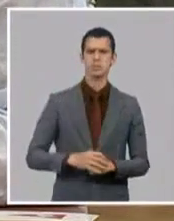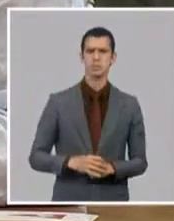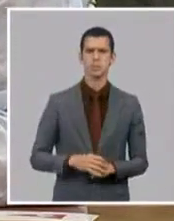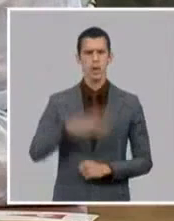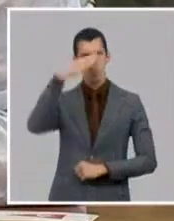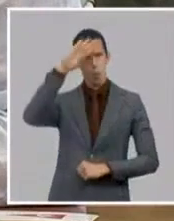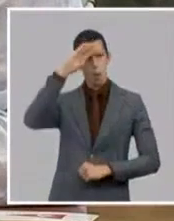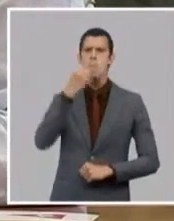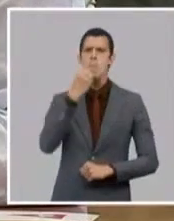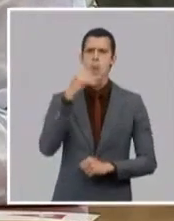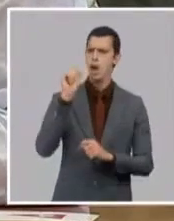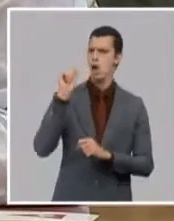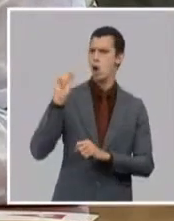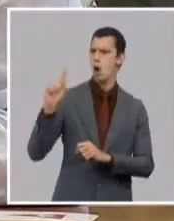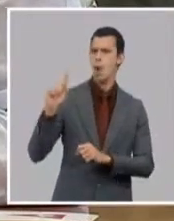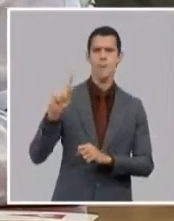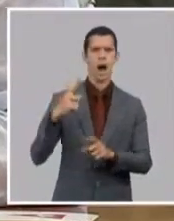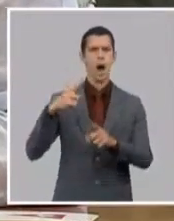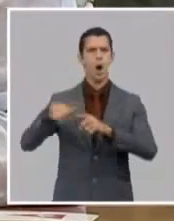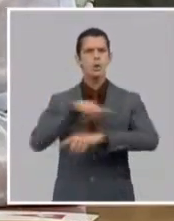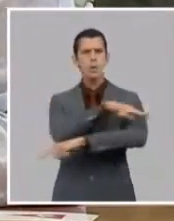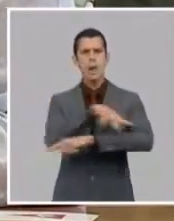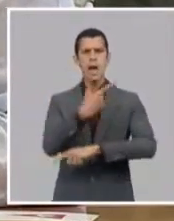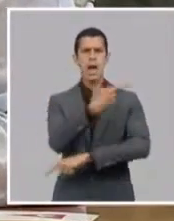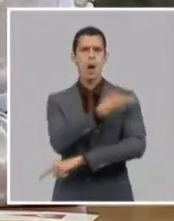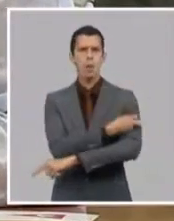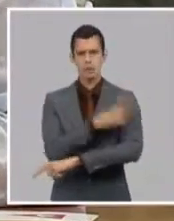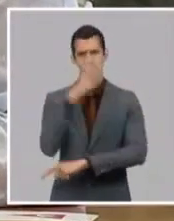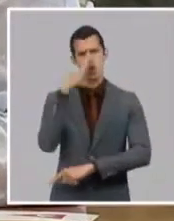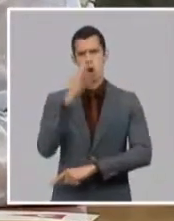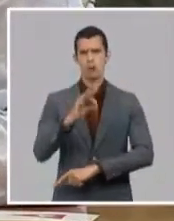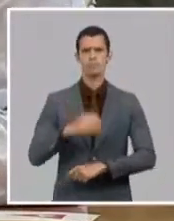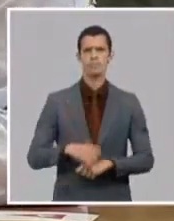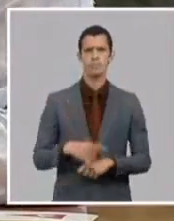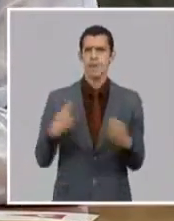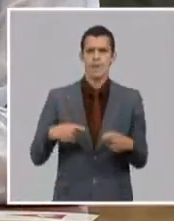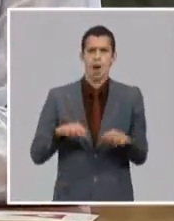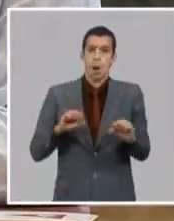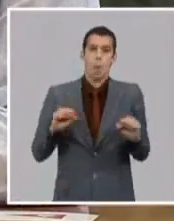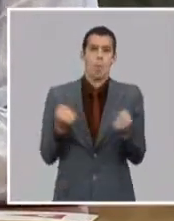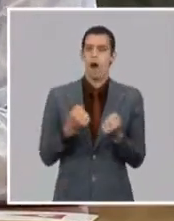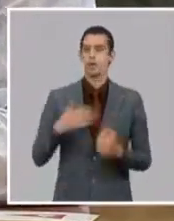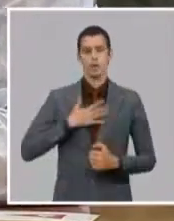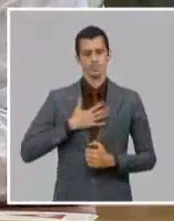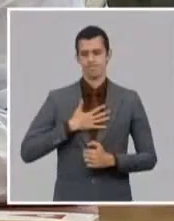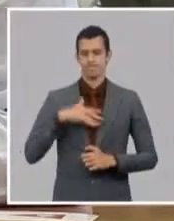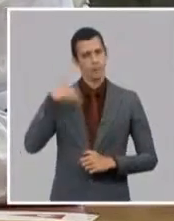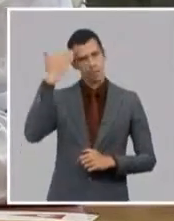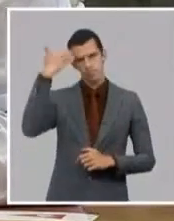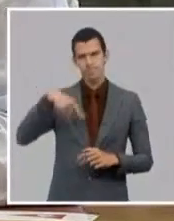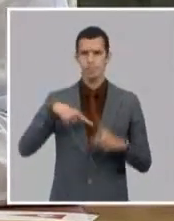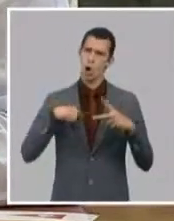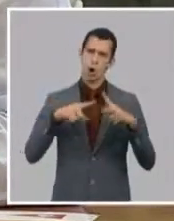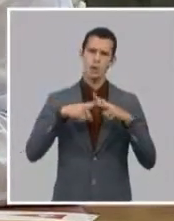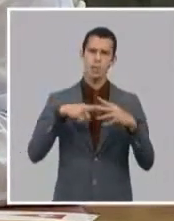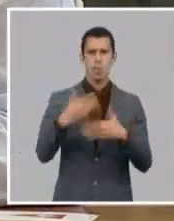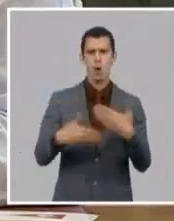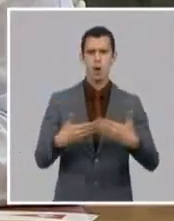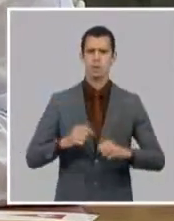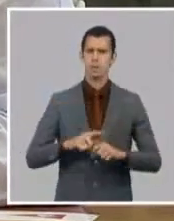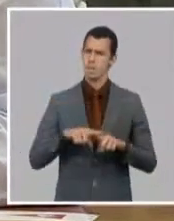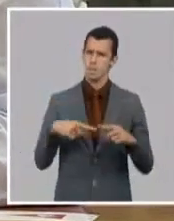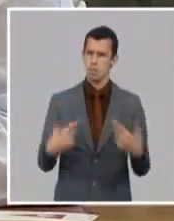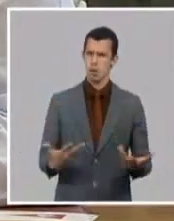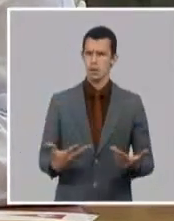bloqueo atenta contra nuestra soberanía. Por lo tanto, nosotros tenemos que ser capaces por nosotros mismos de hacer las cosas. Por eso fuimos a las vacunas. Y lo podemos hacer porque tenemos una